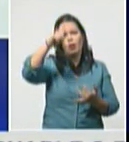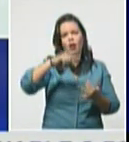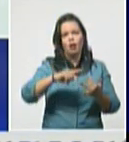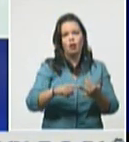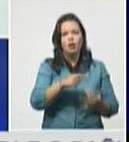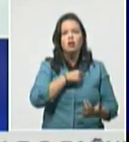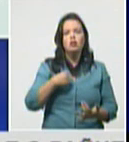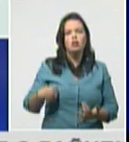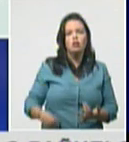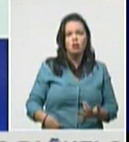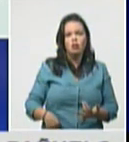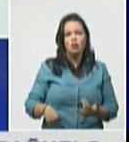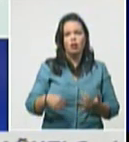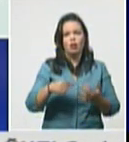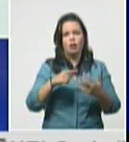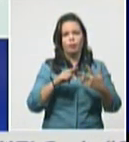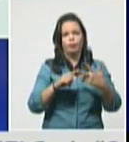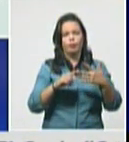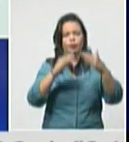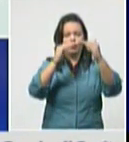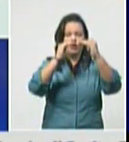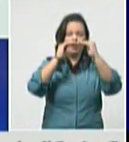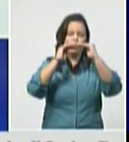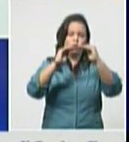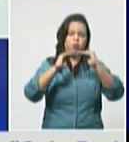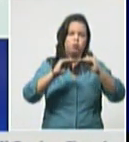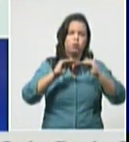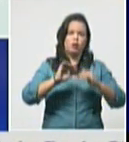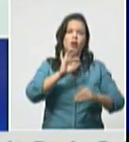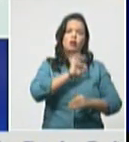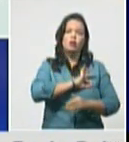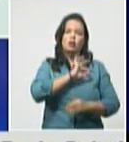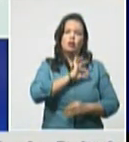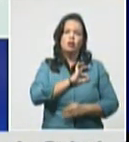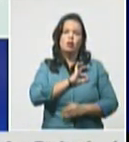62.814 por millón de habitantes, Chile